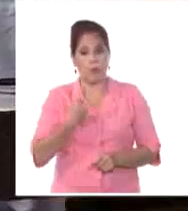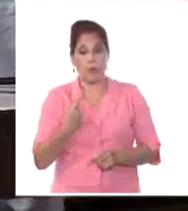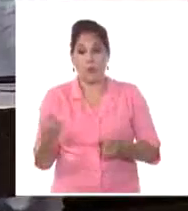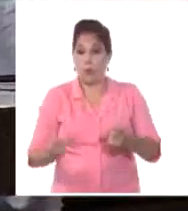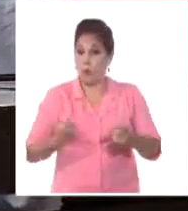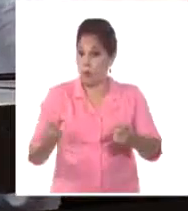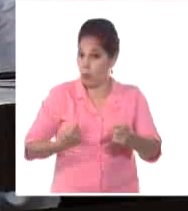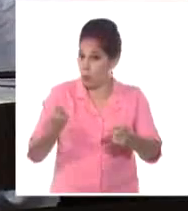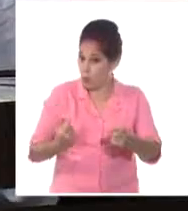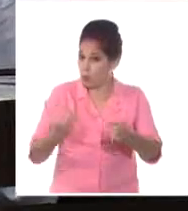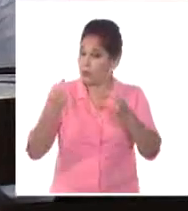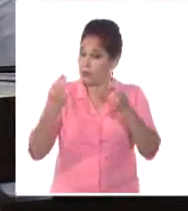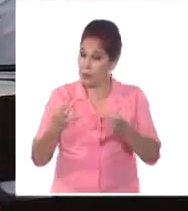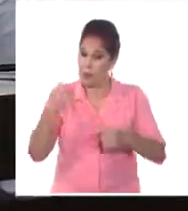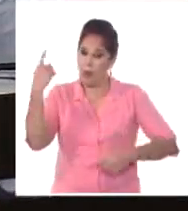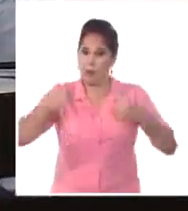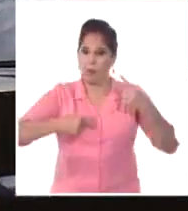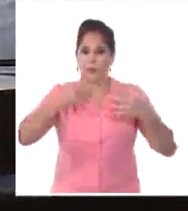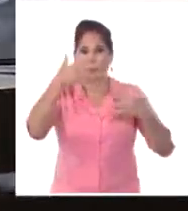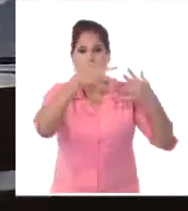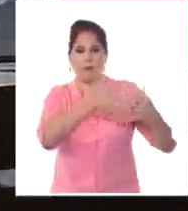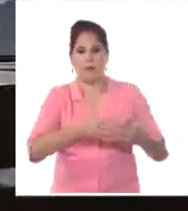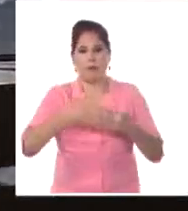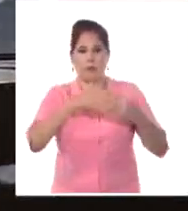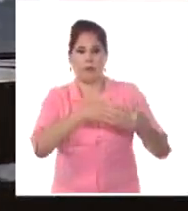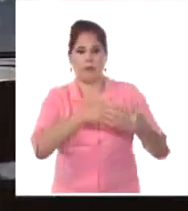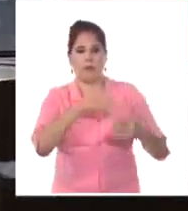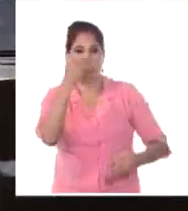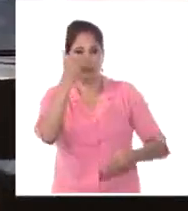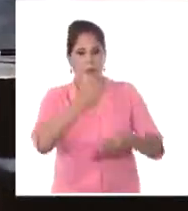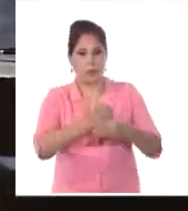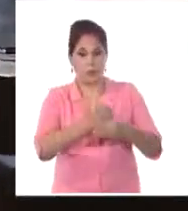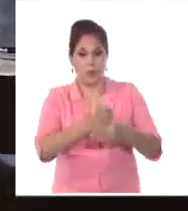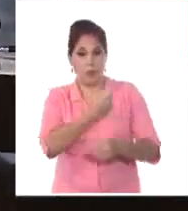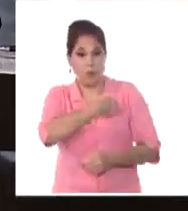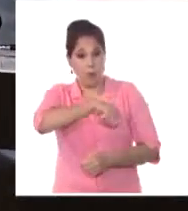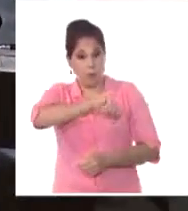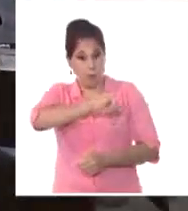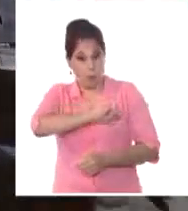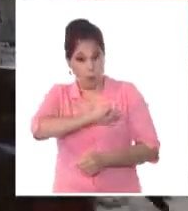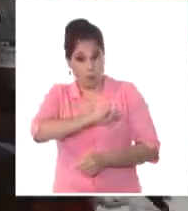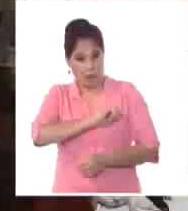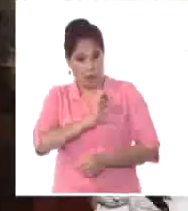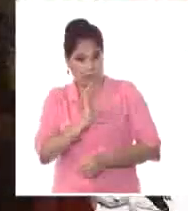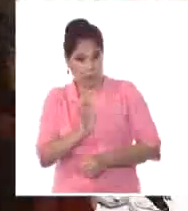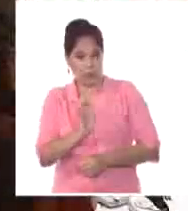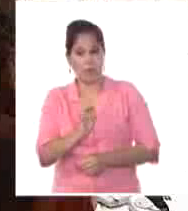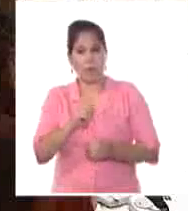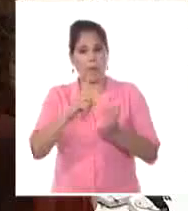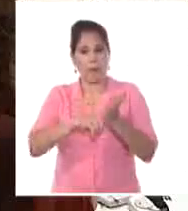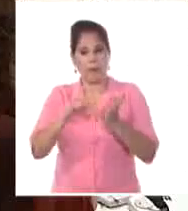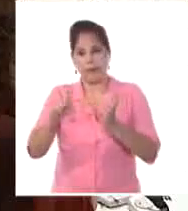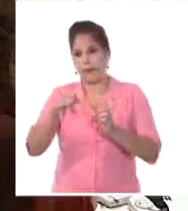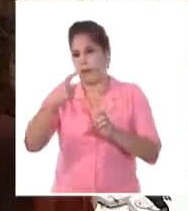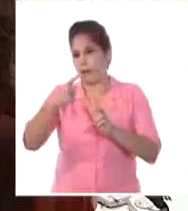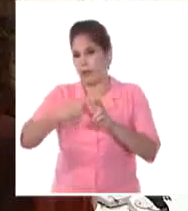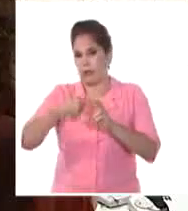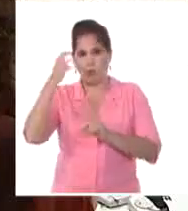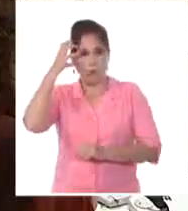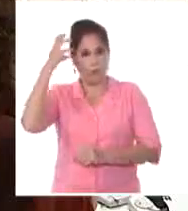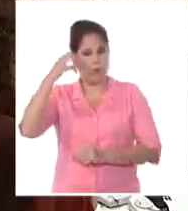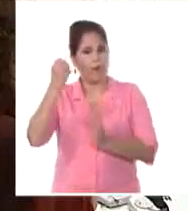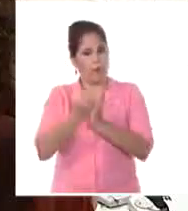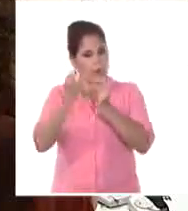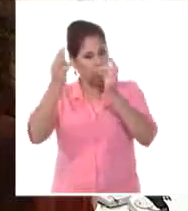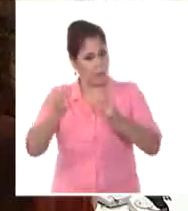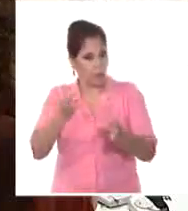irrenunciable lucha contra el bloqueo. En nombre de nuestro pueblo, partido y gobierno, les ratifico